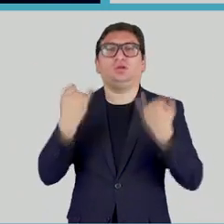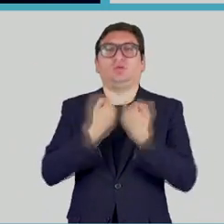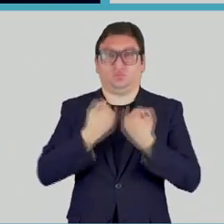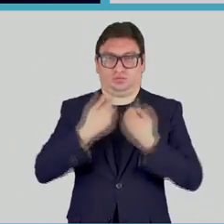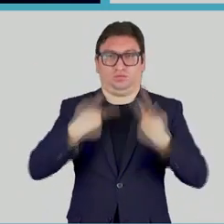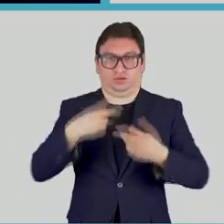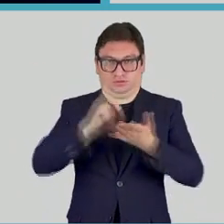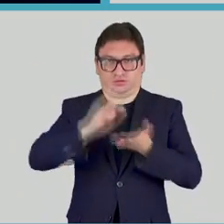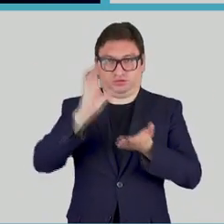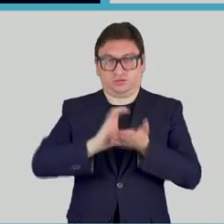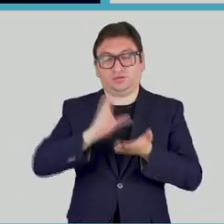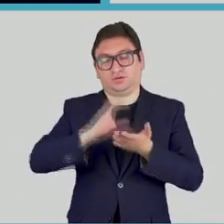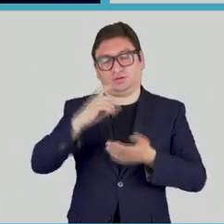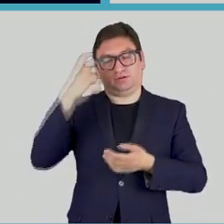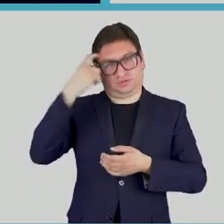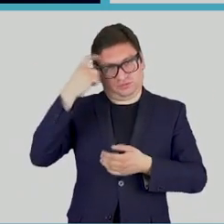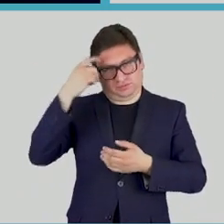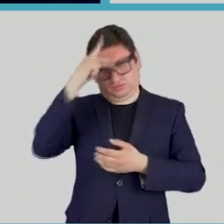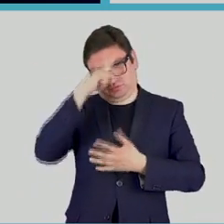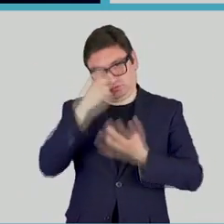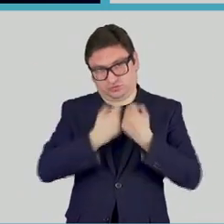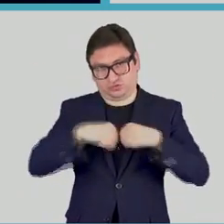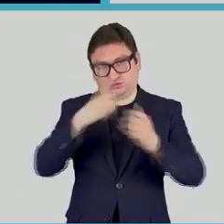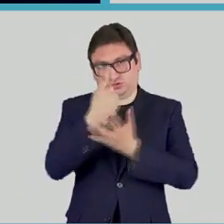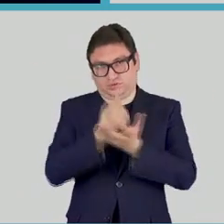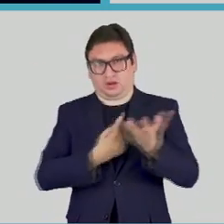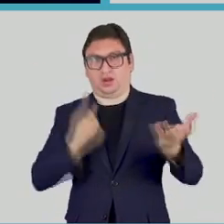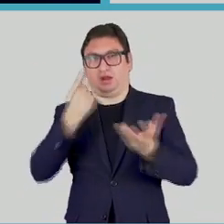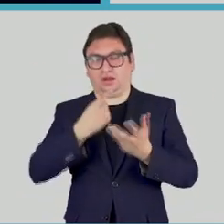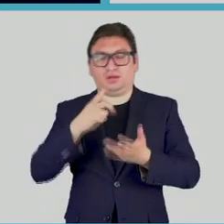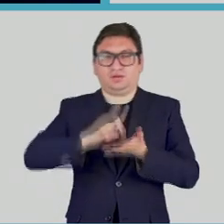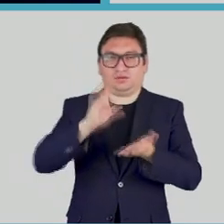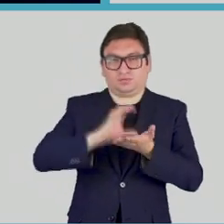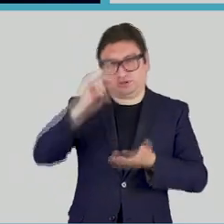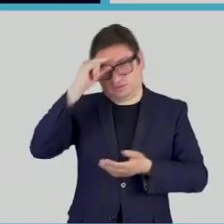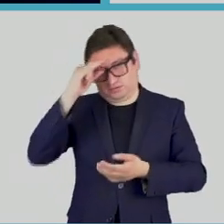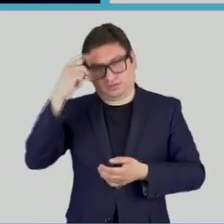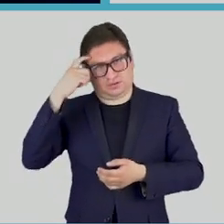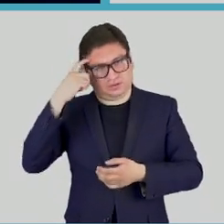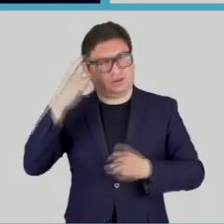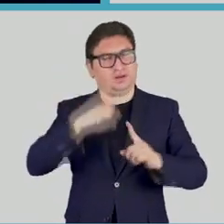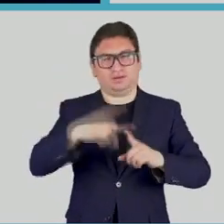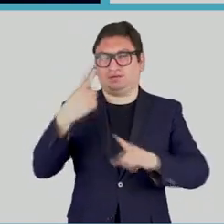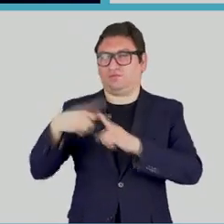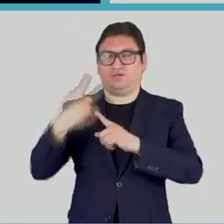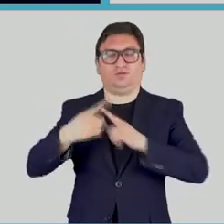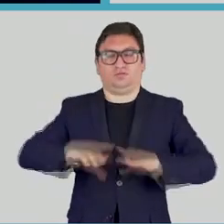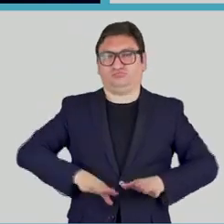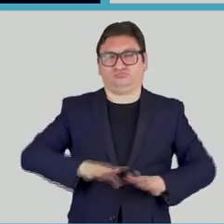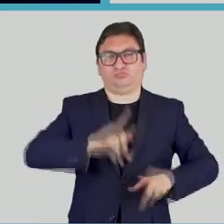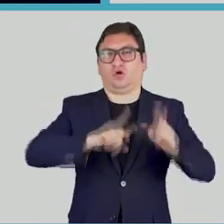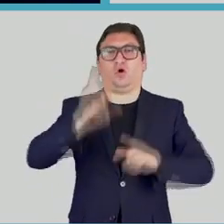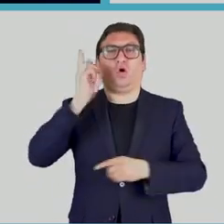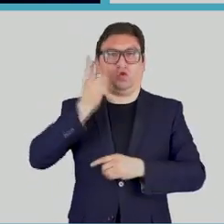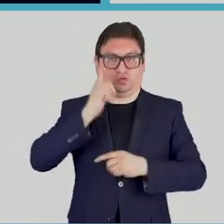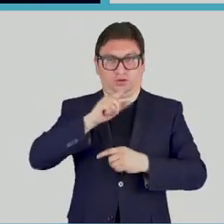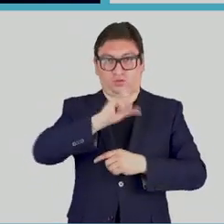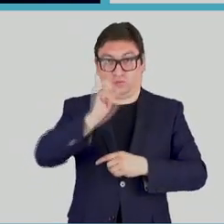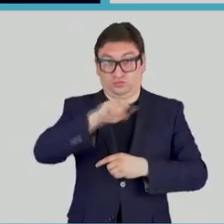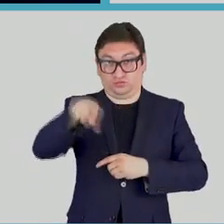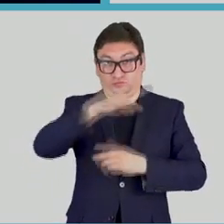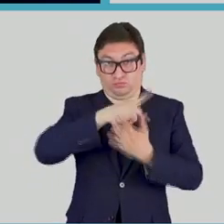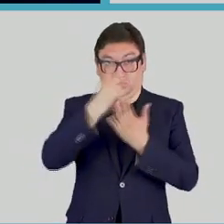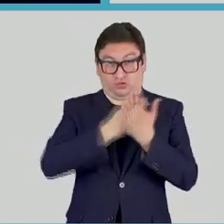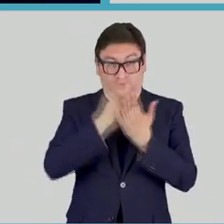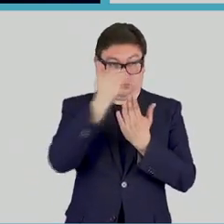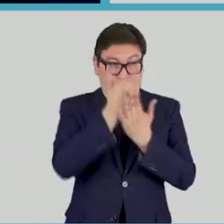sino discapacidades psicosociales discapacidades intelectuales una variedad un amplia gama ojalá se tomen en cuenta para el